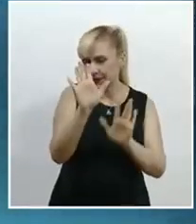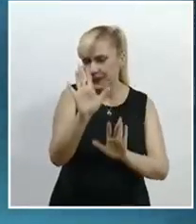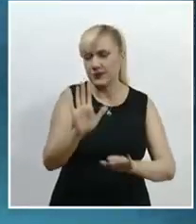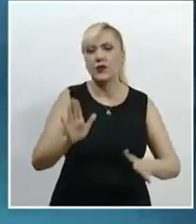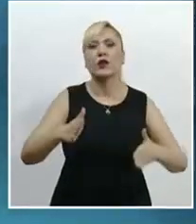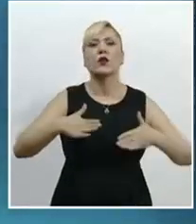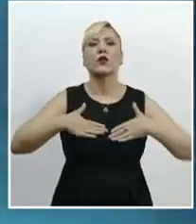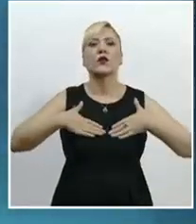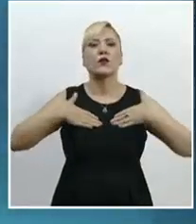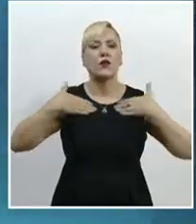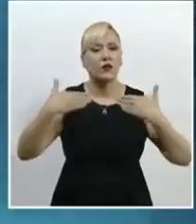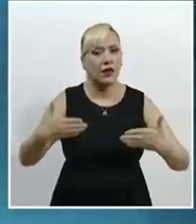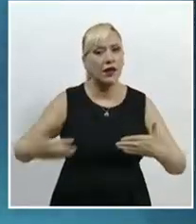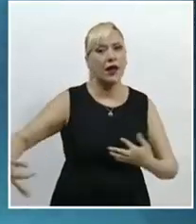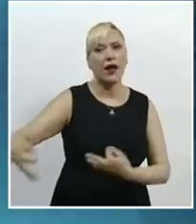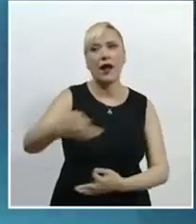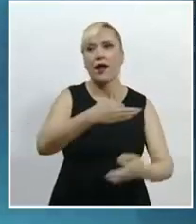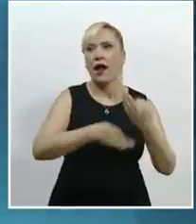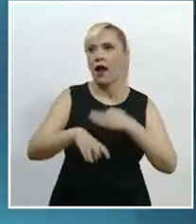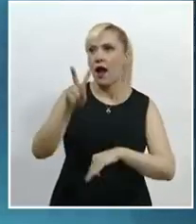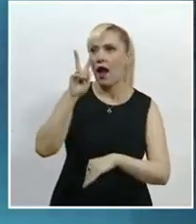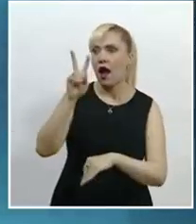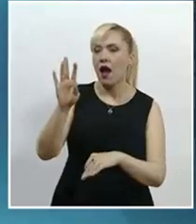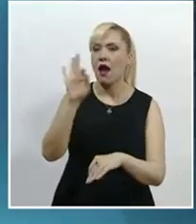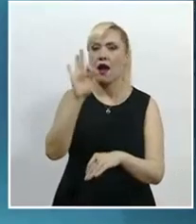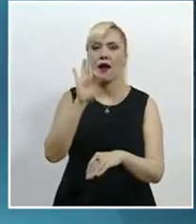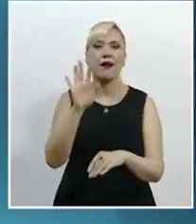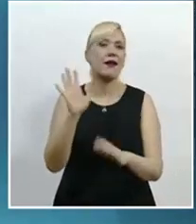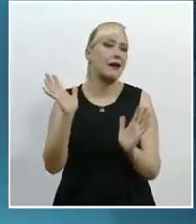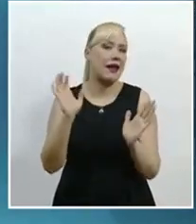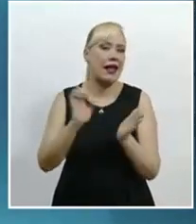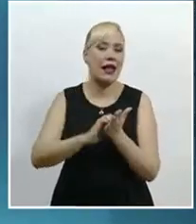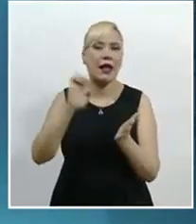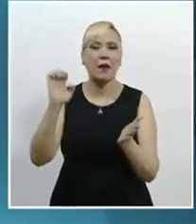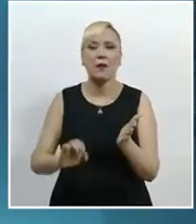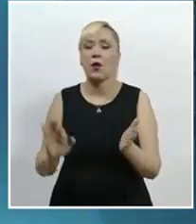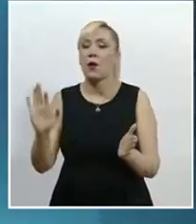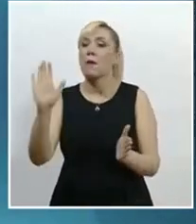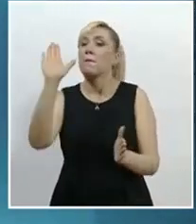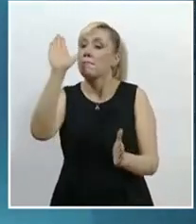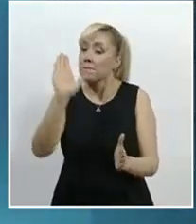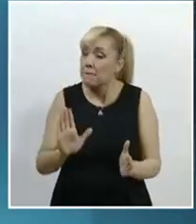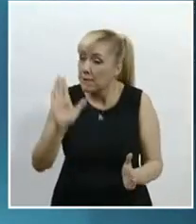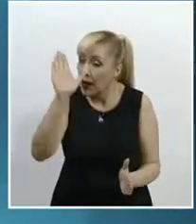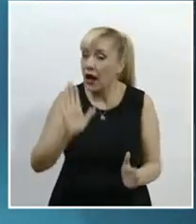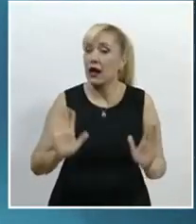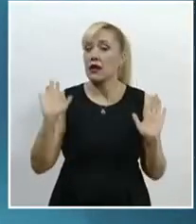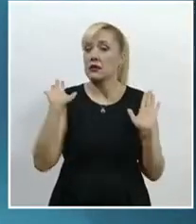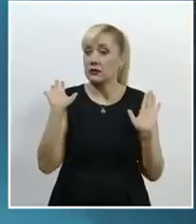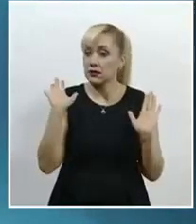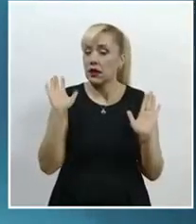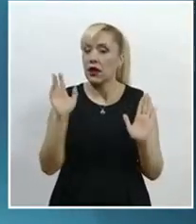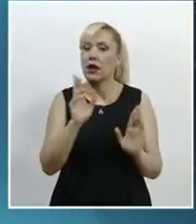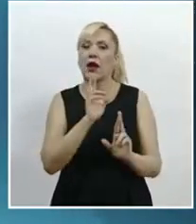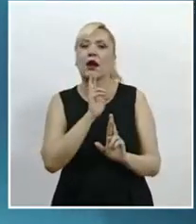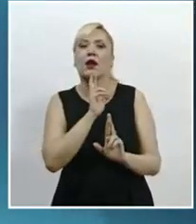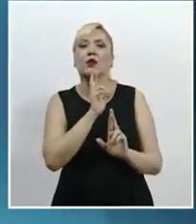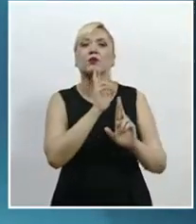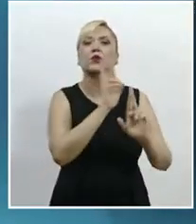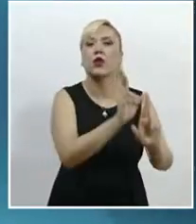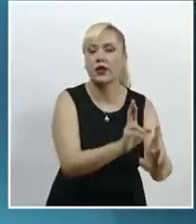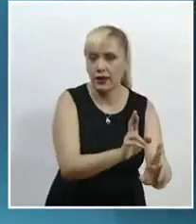confianza de que el principio de contradicción, es decir, la posibilidad de responder, de